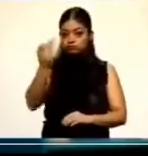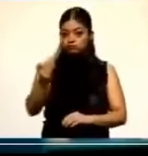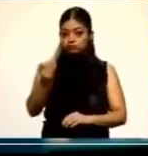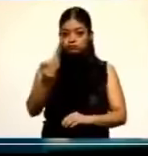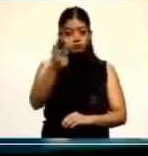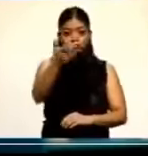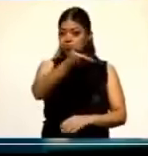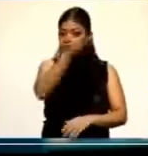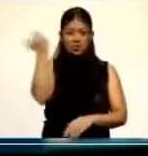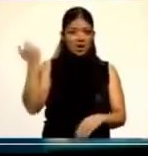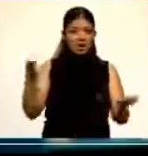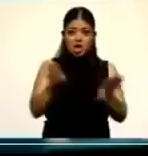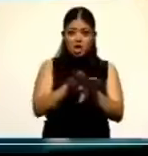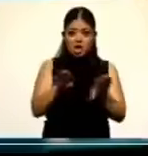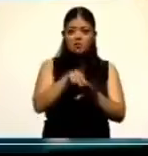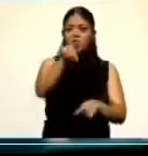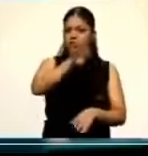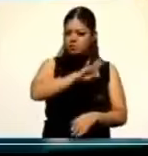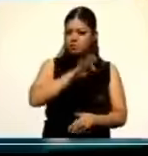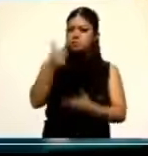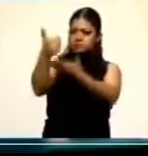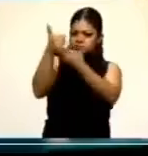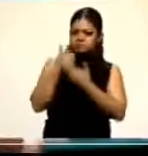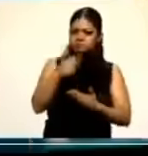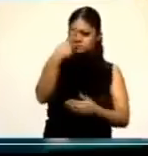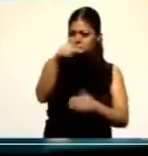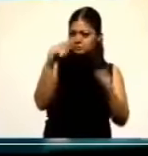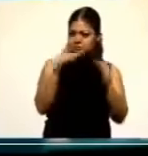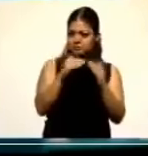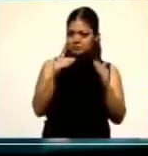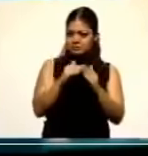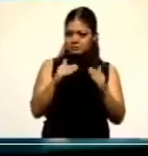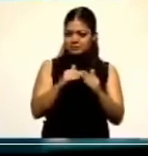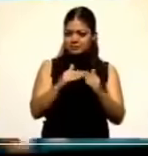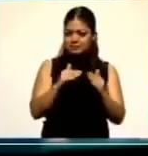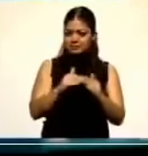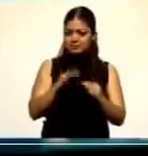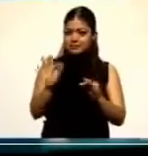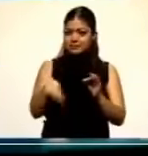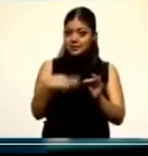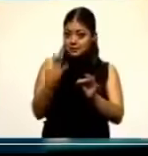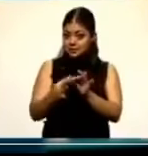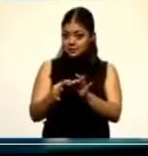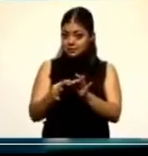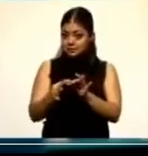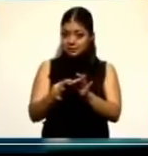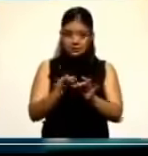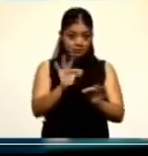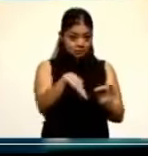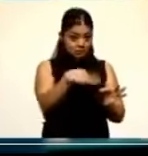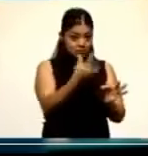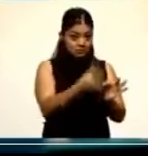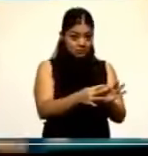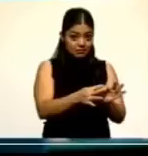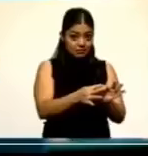no sabes cómo hacerlo, pide ayuda en casa. ¿Lista?